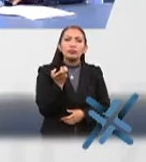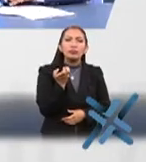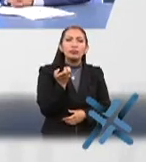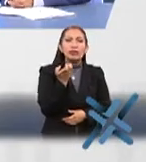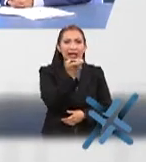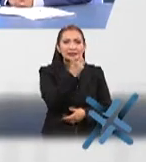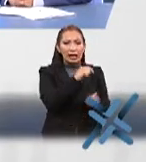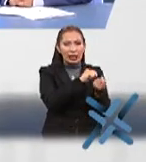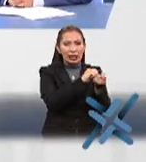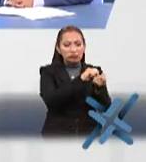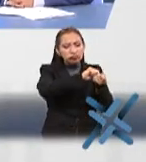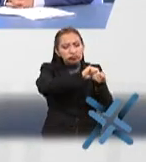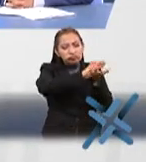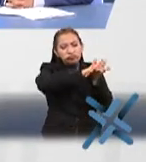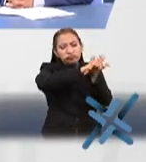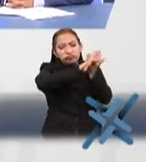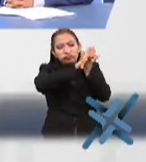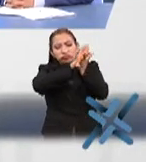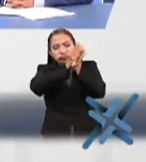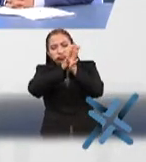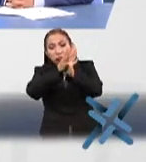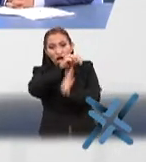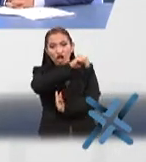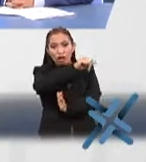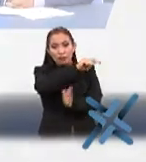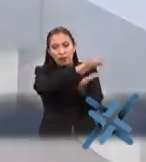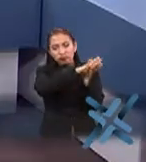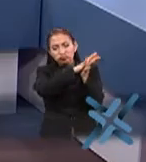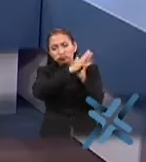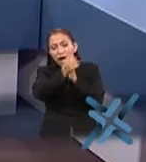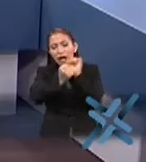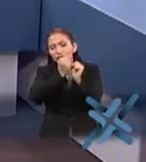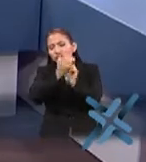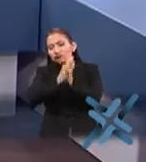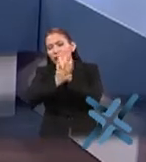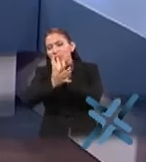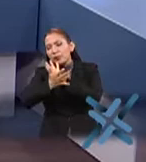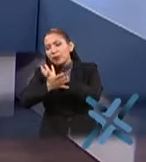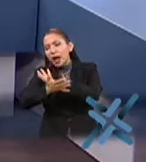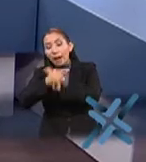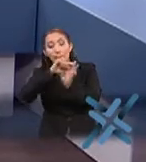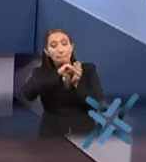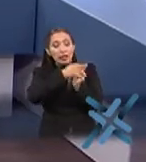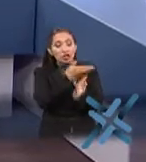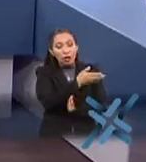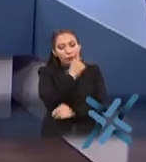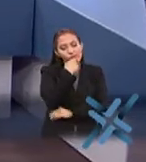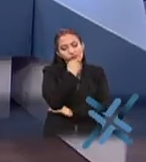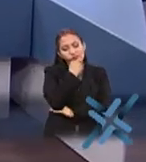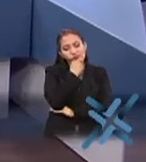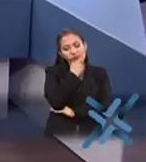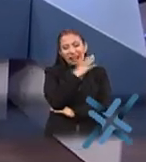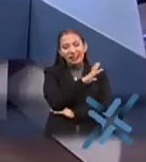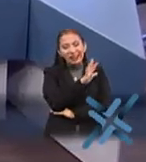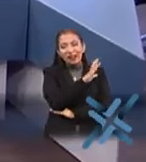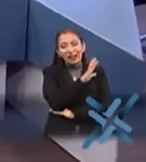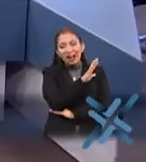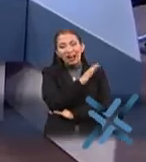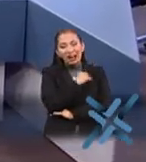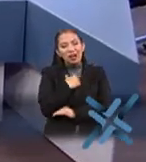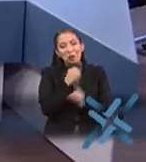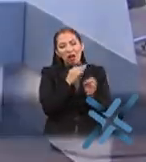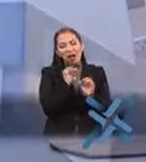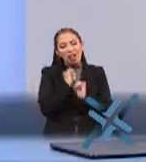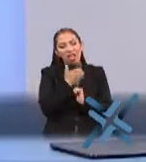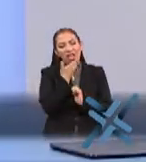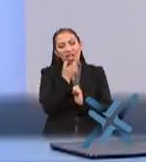esta transformación que ha tenido Notimex en los últimos años, pues partió de ese hecho, de dejar de ser una agencia